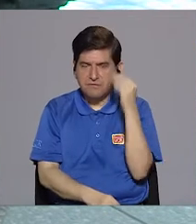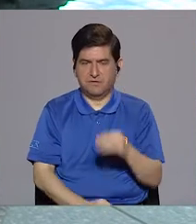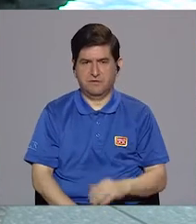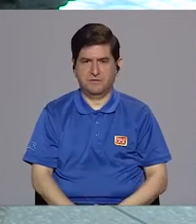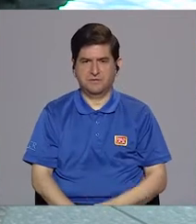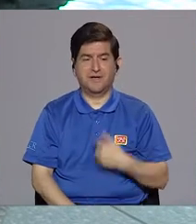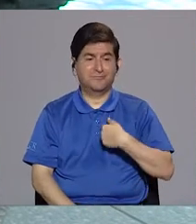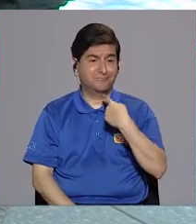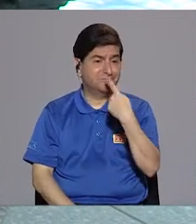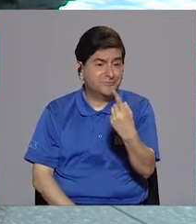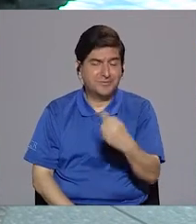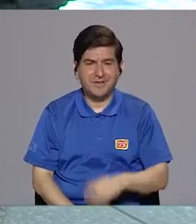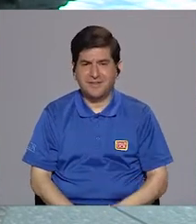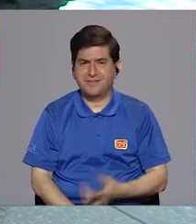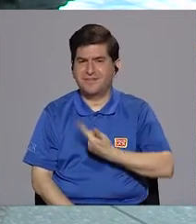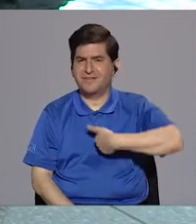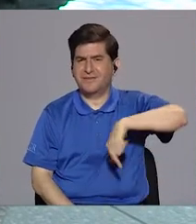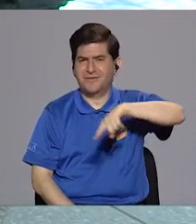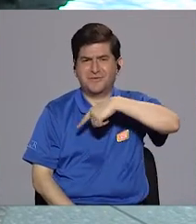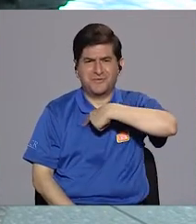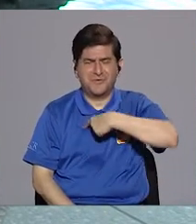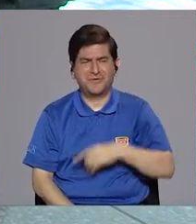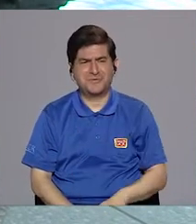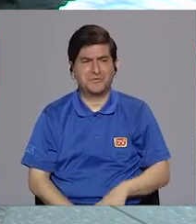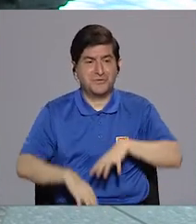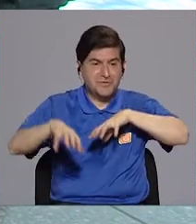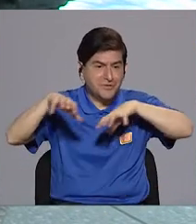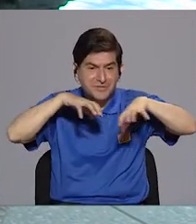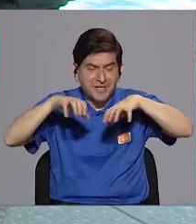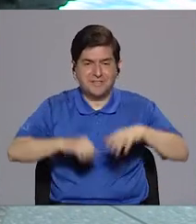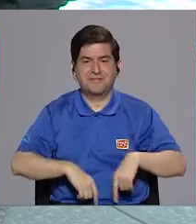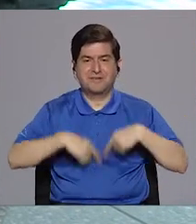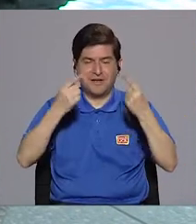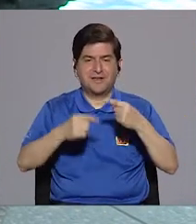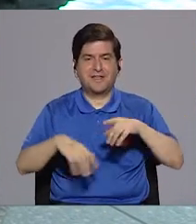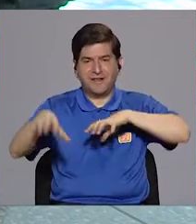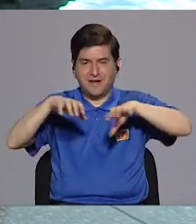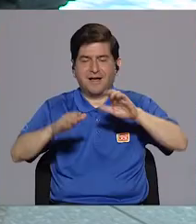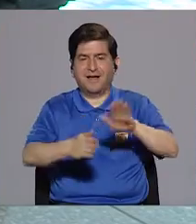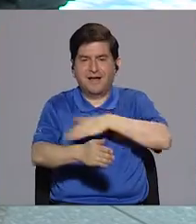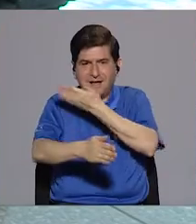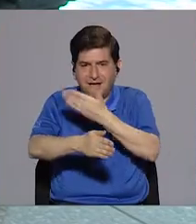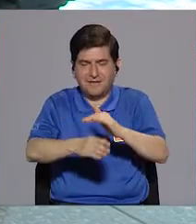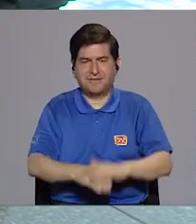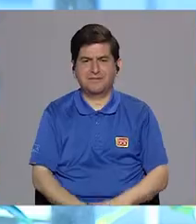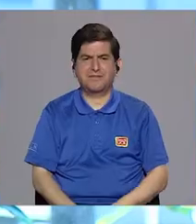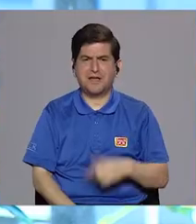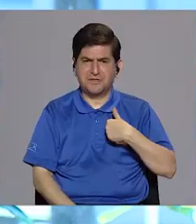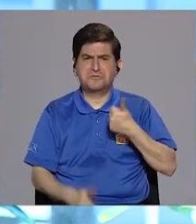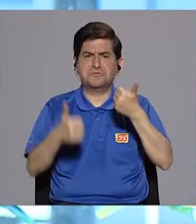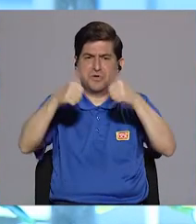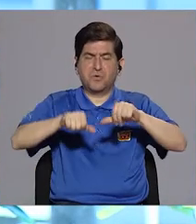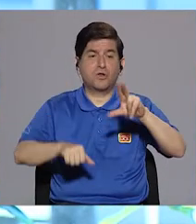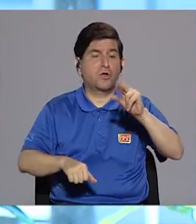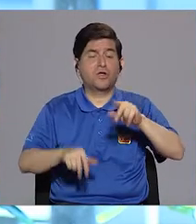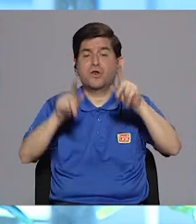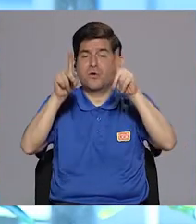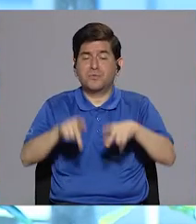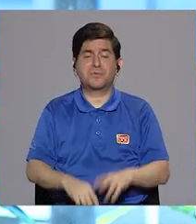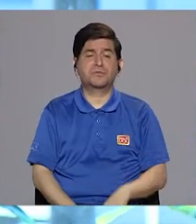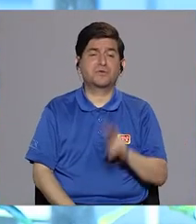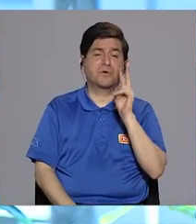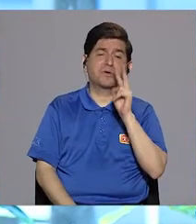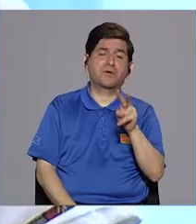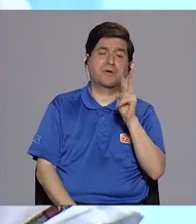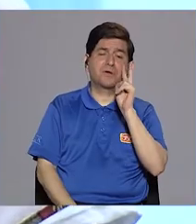¿no? Entonces, por eso le digo que nosotros tendríamos que activar el ir a los conciertos. Estoy de acuerdo. Y no tanto que la